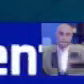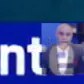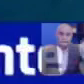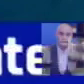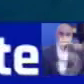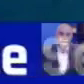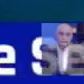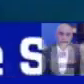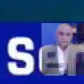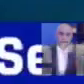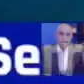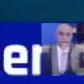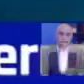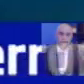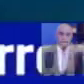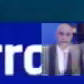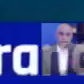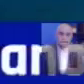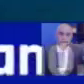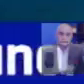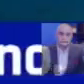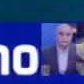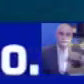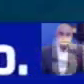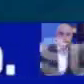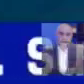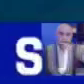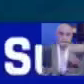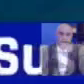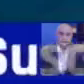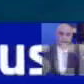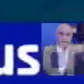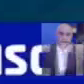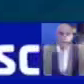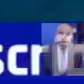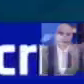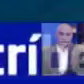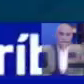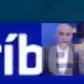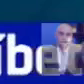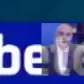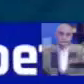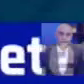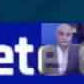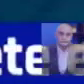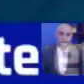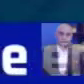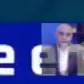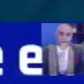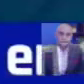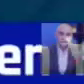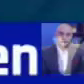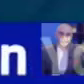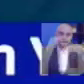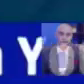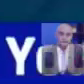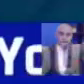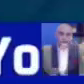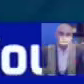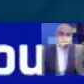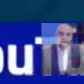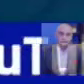de bancos, aseguradoras y fondos de inversión quebraron y fueron rescatados por el Estado